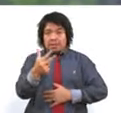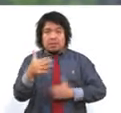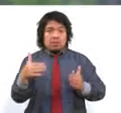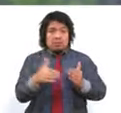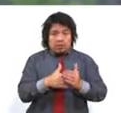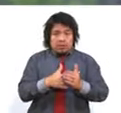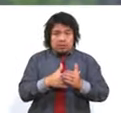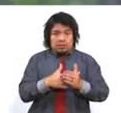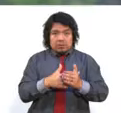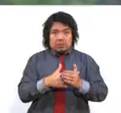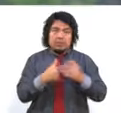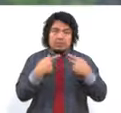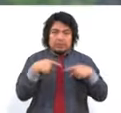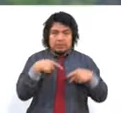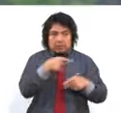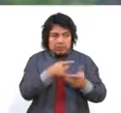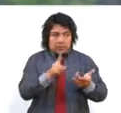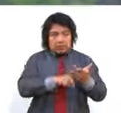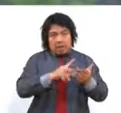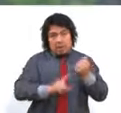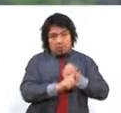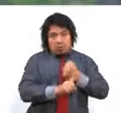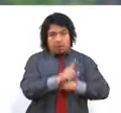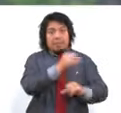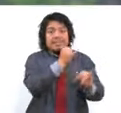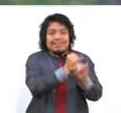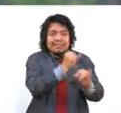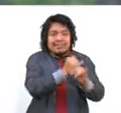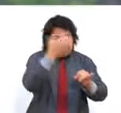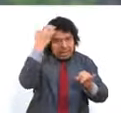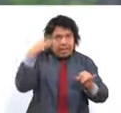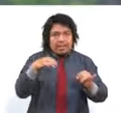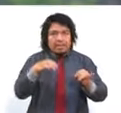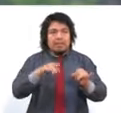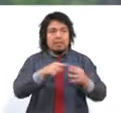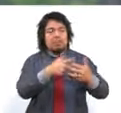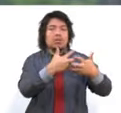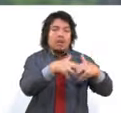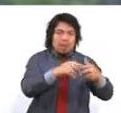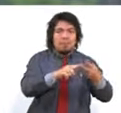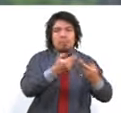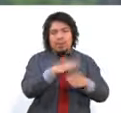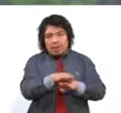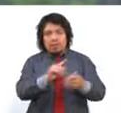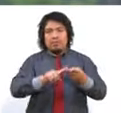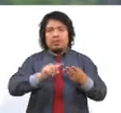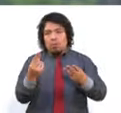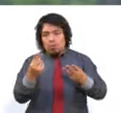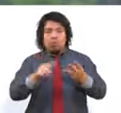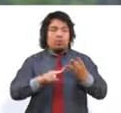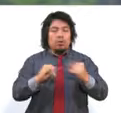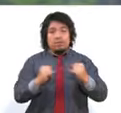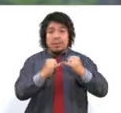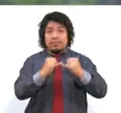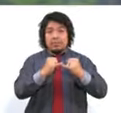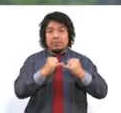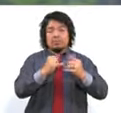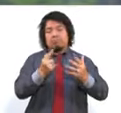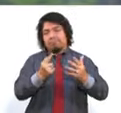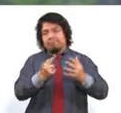mil incidentes de seguridad cibernética cometidos contra empresas, bancos, universidades,